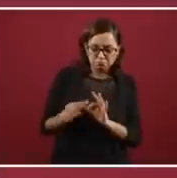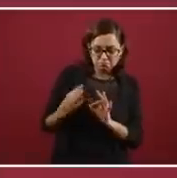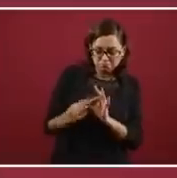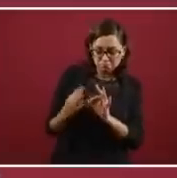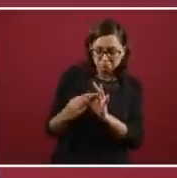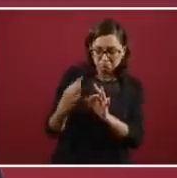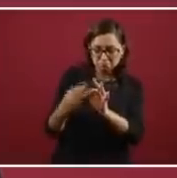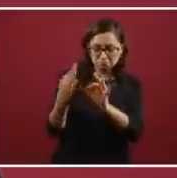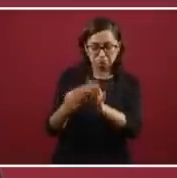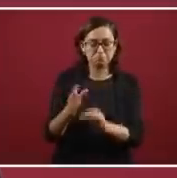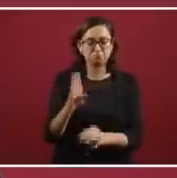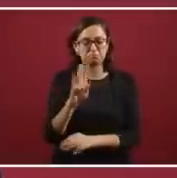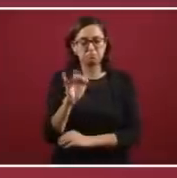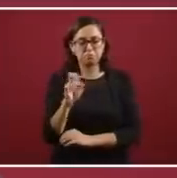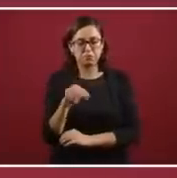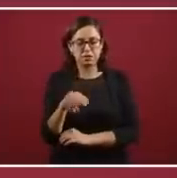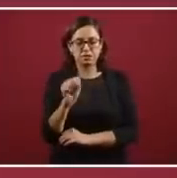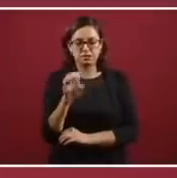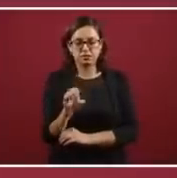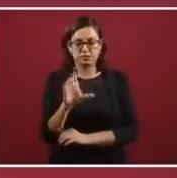los programas de bienestar.